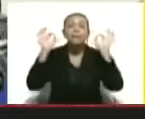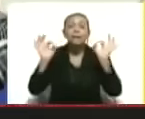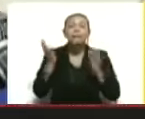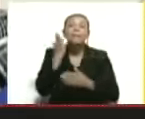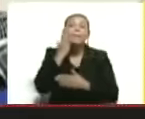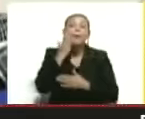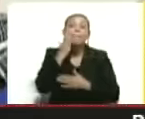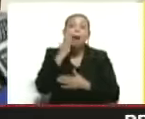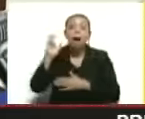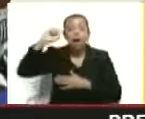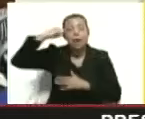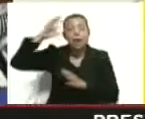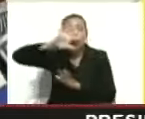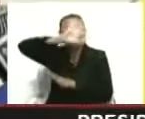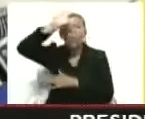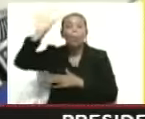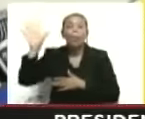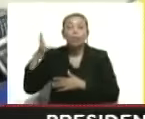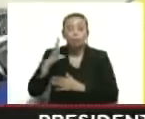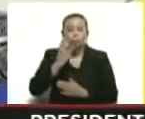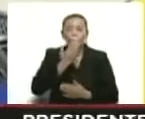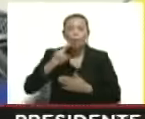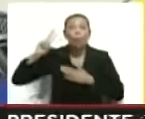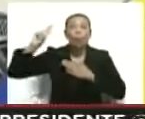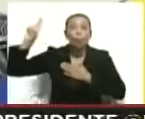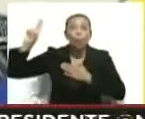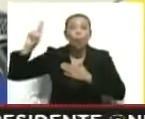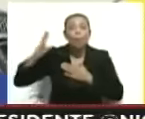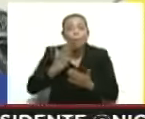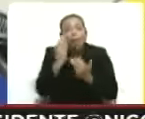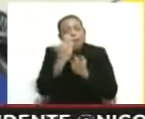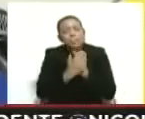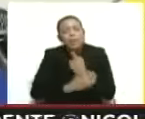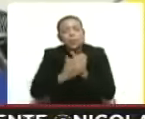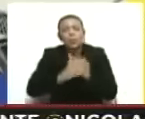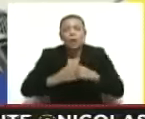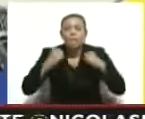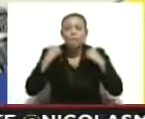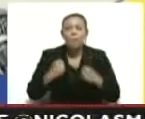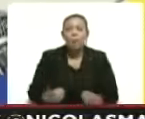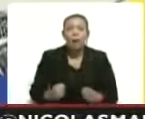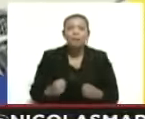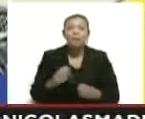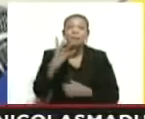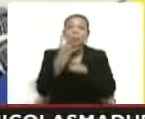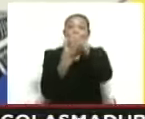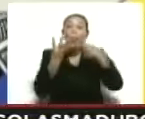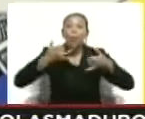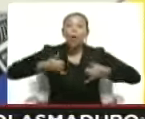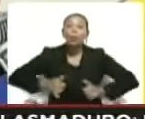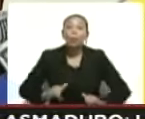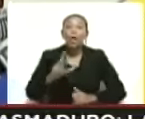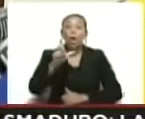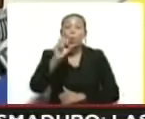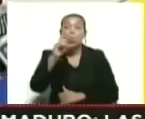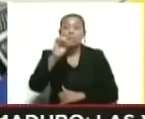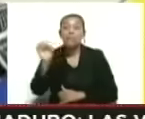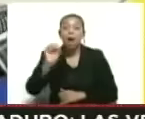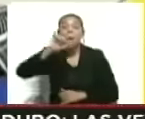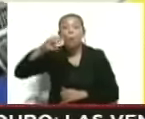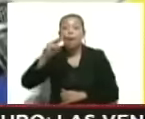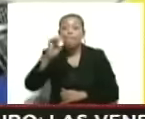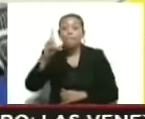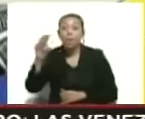madre. Juro por la ternura fulgurante de mis cuatro hijos, Lucía, Juan